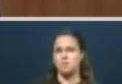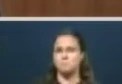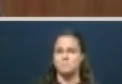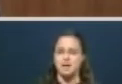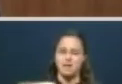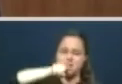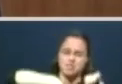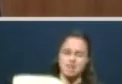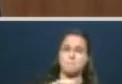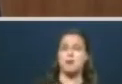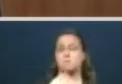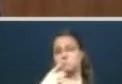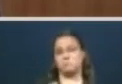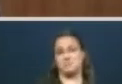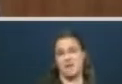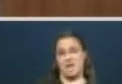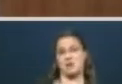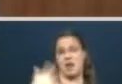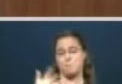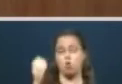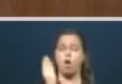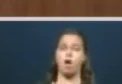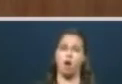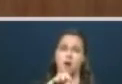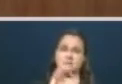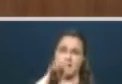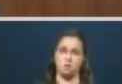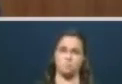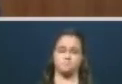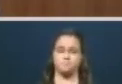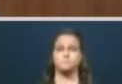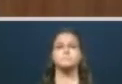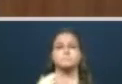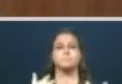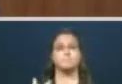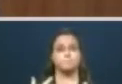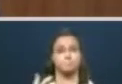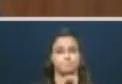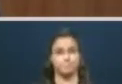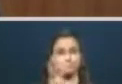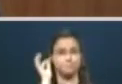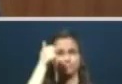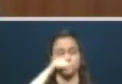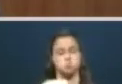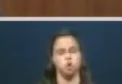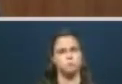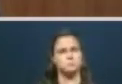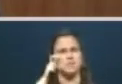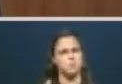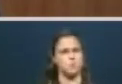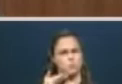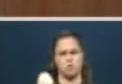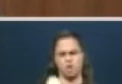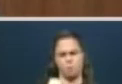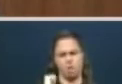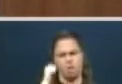de la alta velocidad en castilla y león' señorías uno de los asuntos más trascendentales sobre los que venimos trabajando